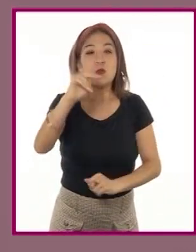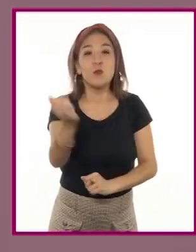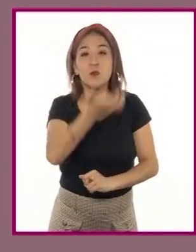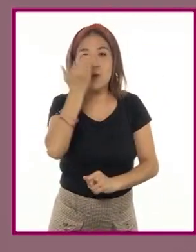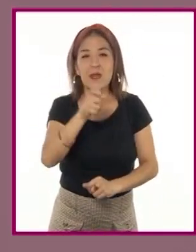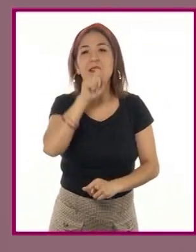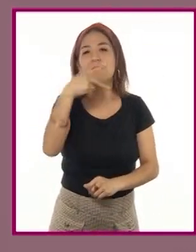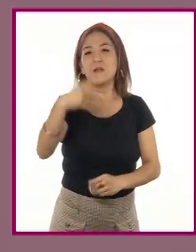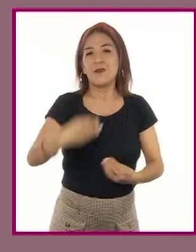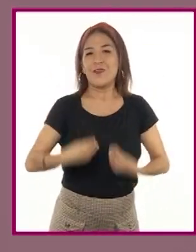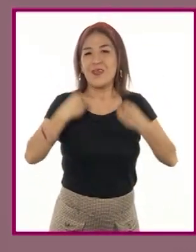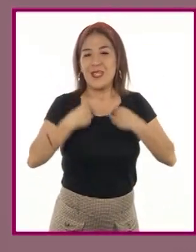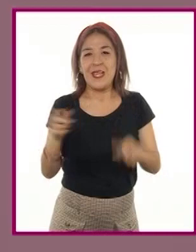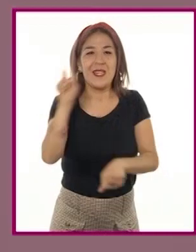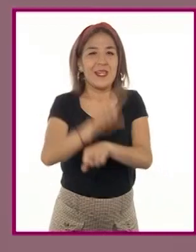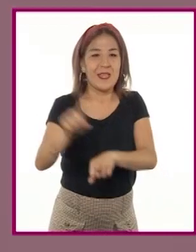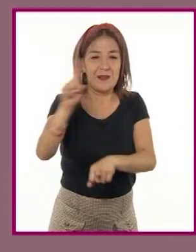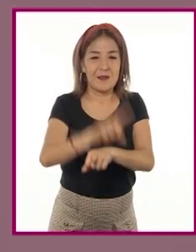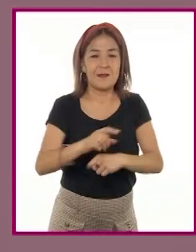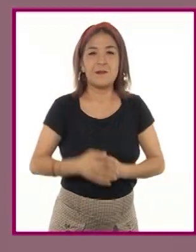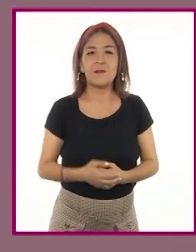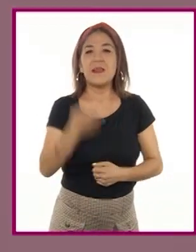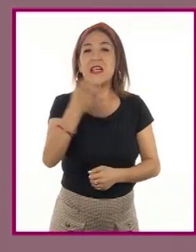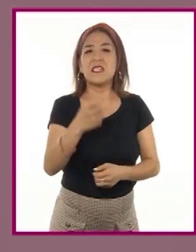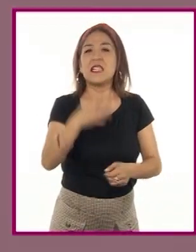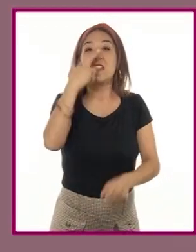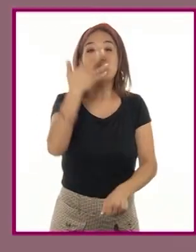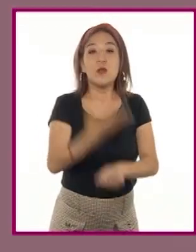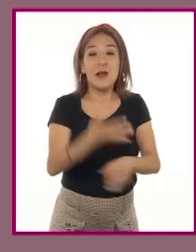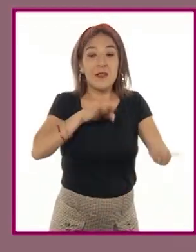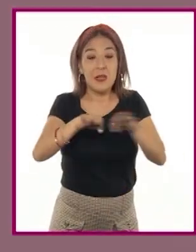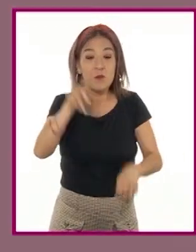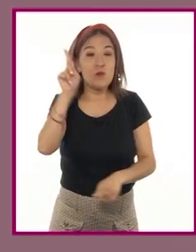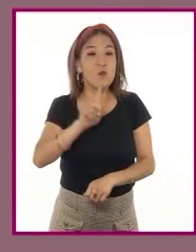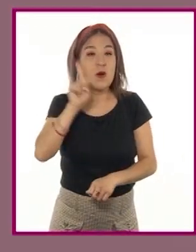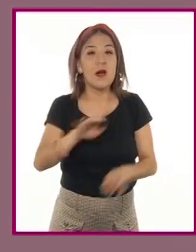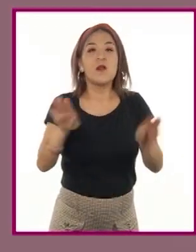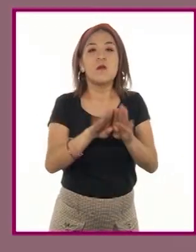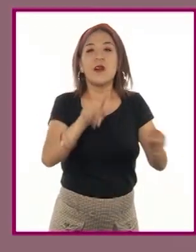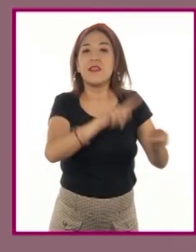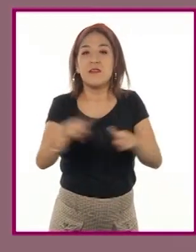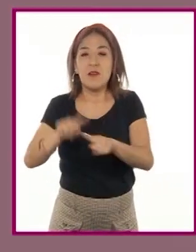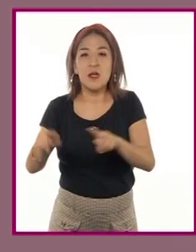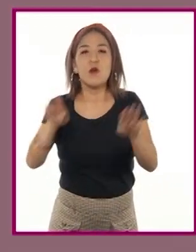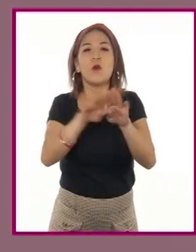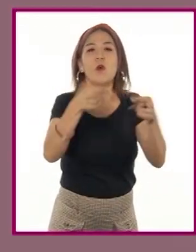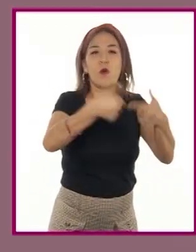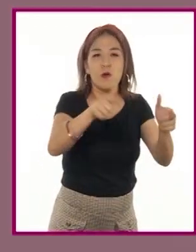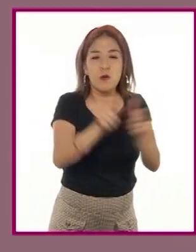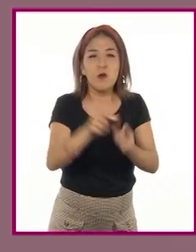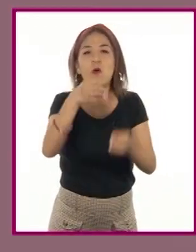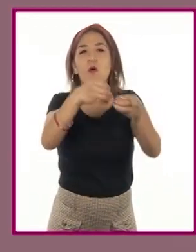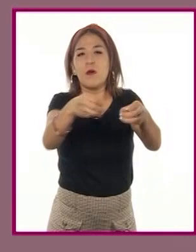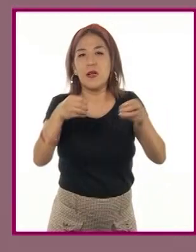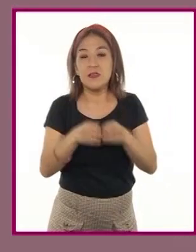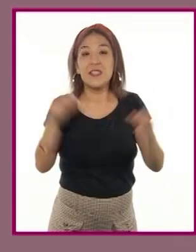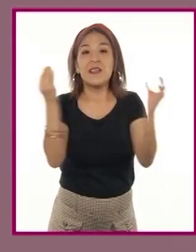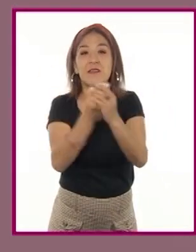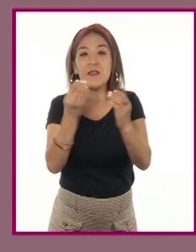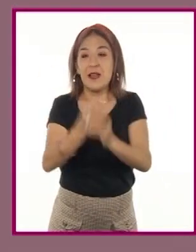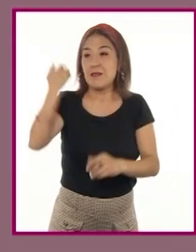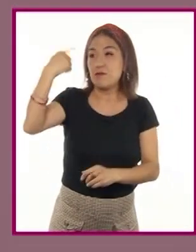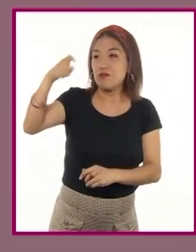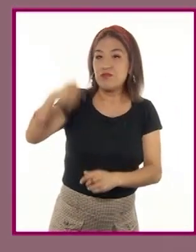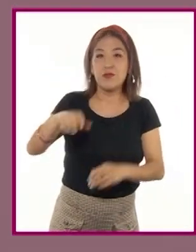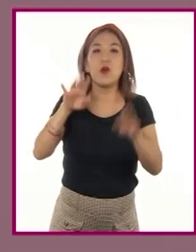y vida cotidiana. El papel de la mujer y las diferentes formas de organización y clasificación social según su origen